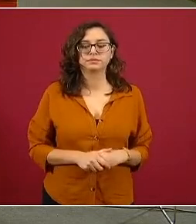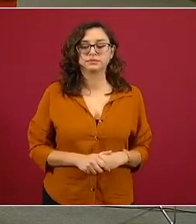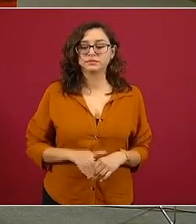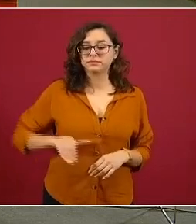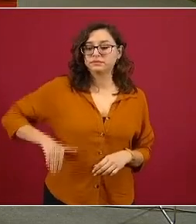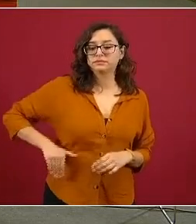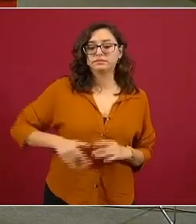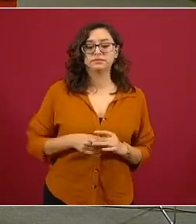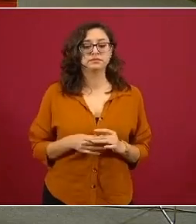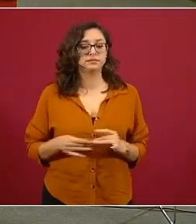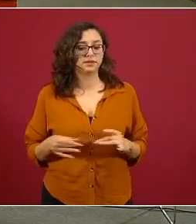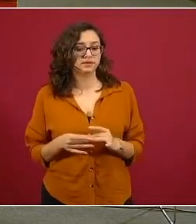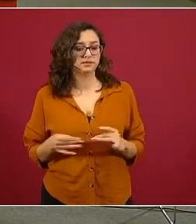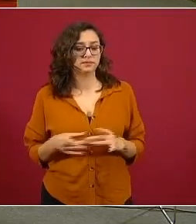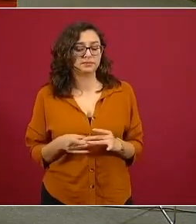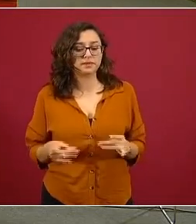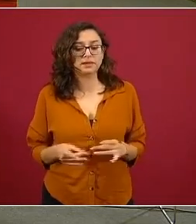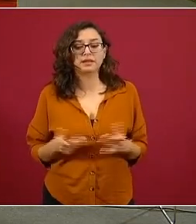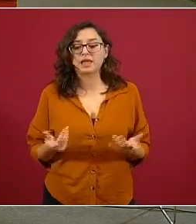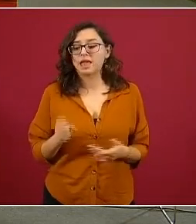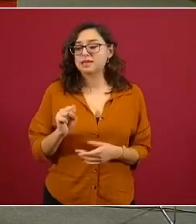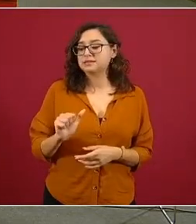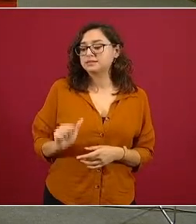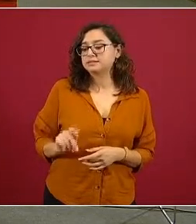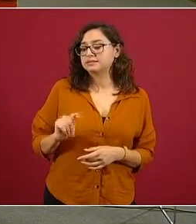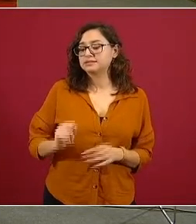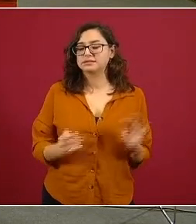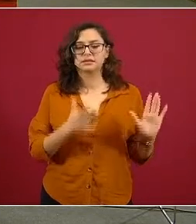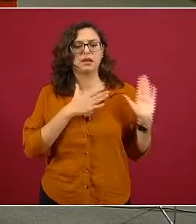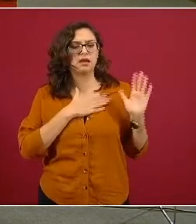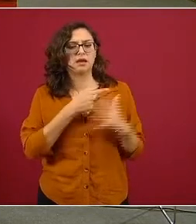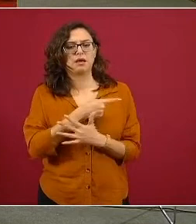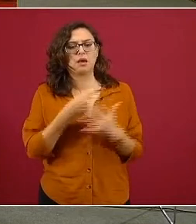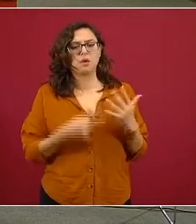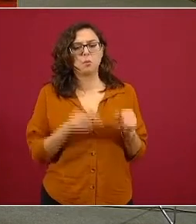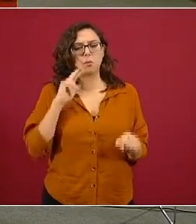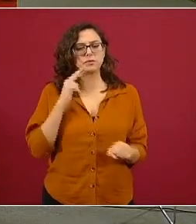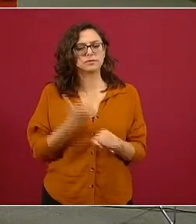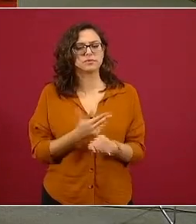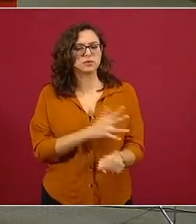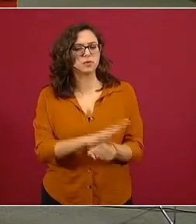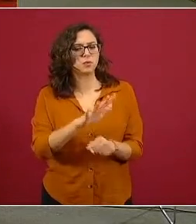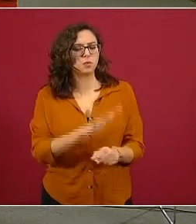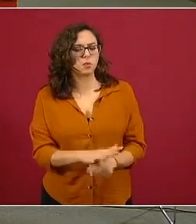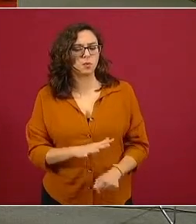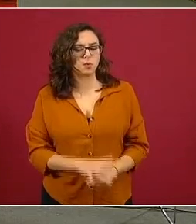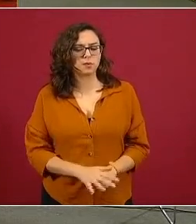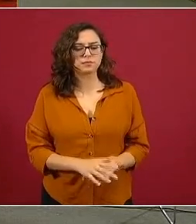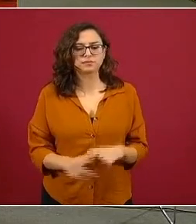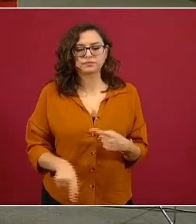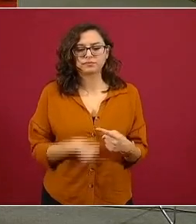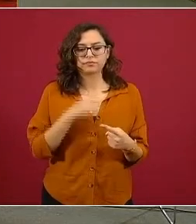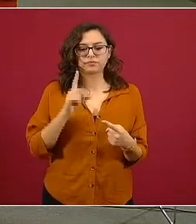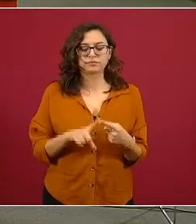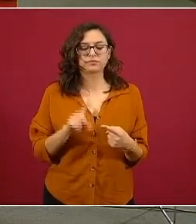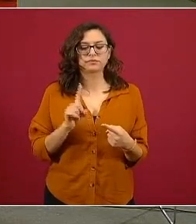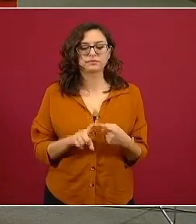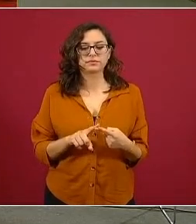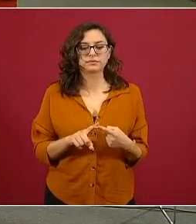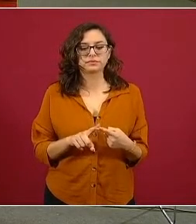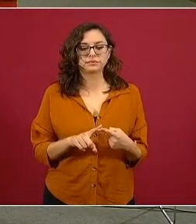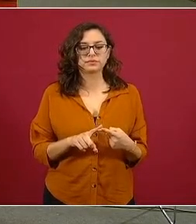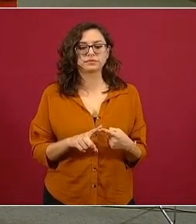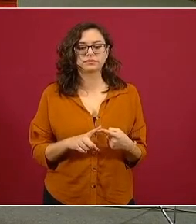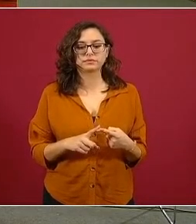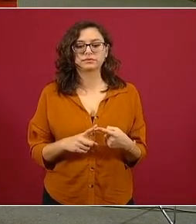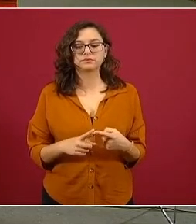los compromisos que tiene el SAT ante el Buen Fin. Y estos son promover el uso de medios de